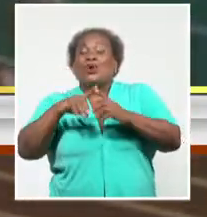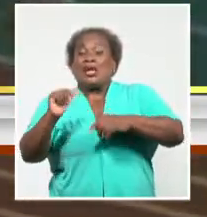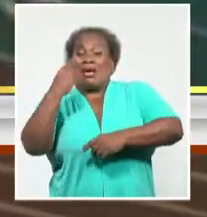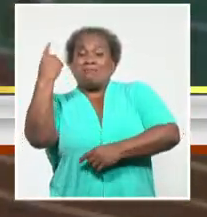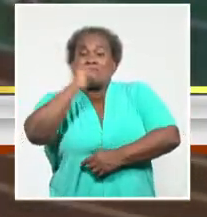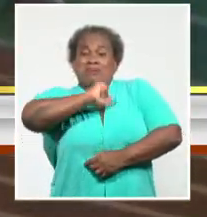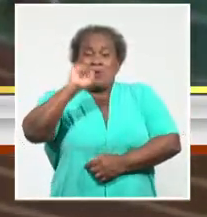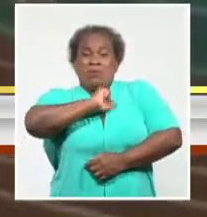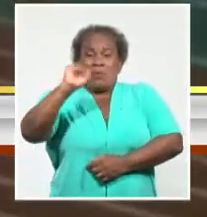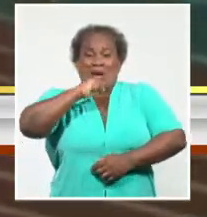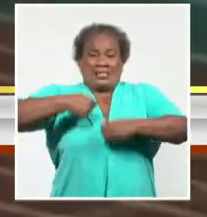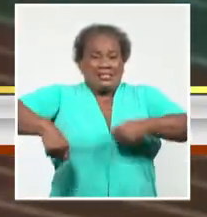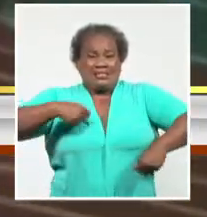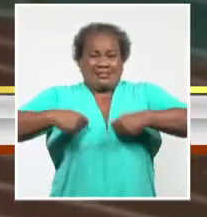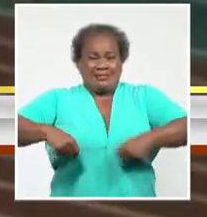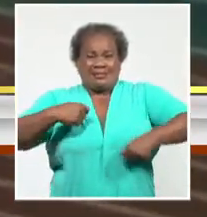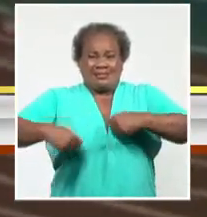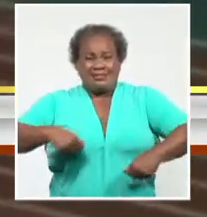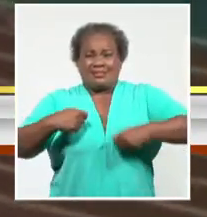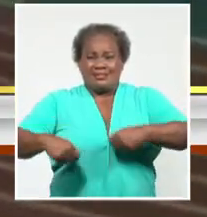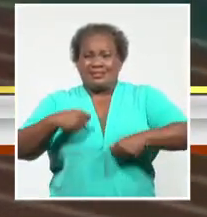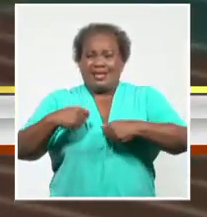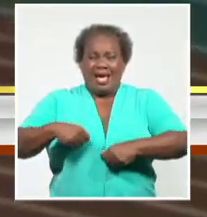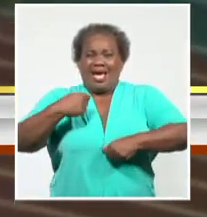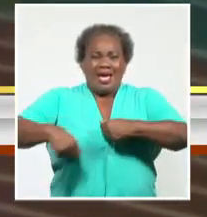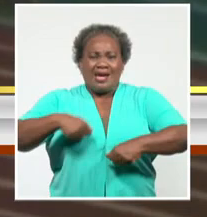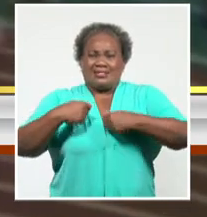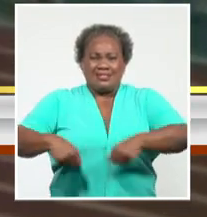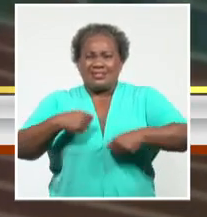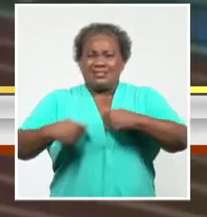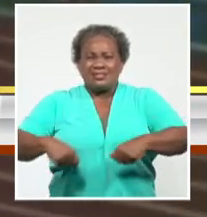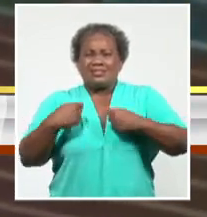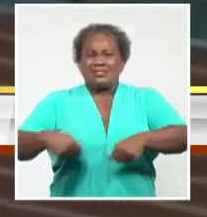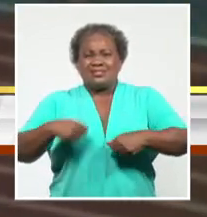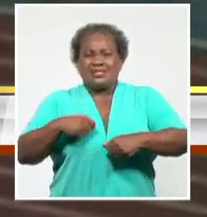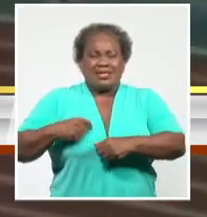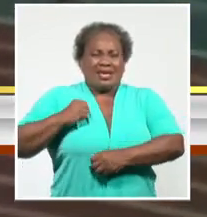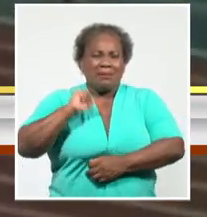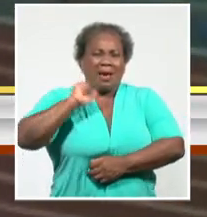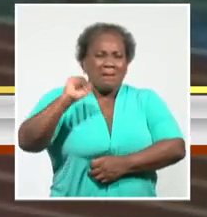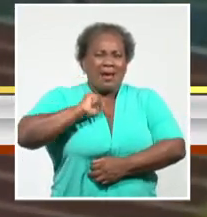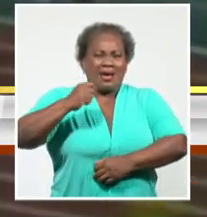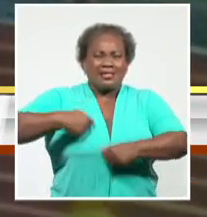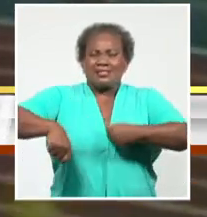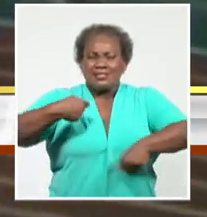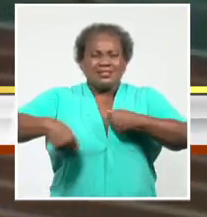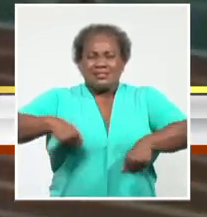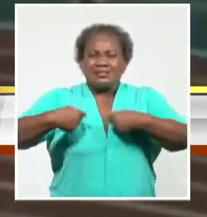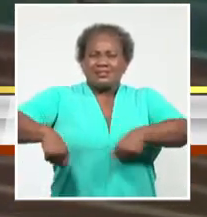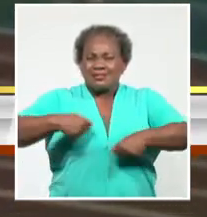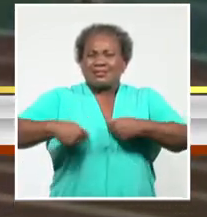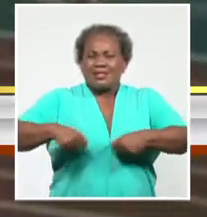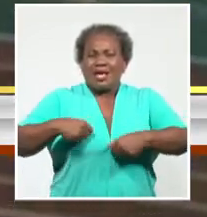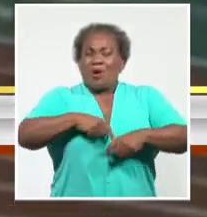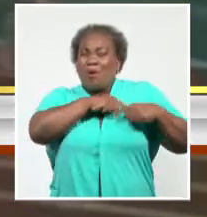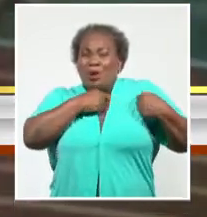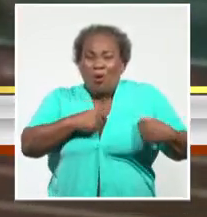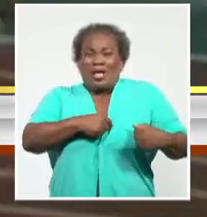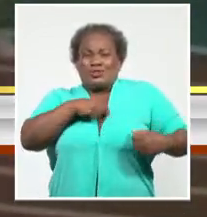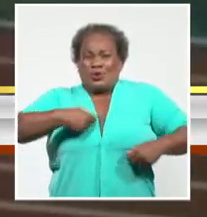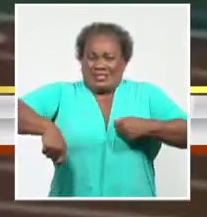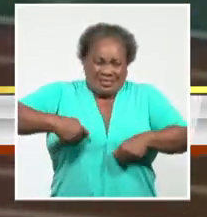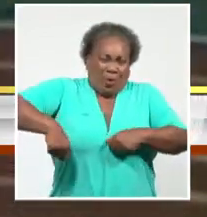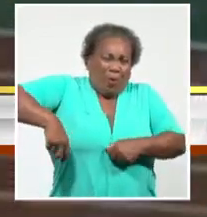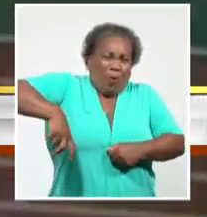segundo, Wolf Huber. Sigue Juan Torena con un gran paso. Ahí ven el récord del mundo. Juan Torena. Ahí viene Juan Torena con el corazón. Viene